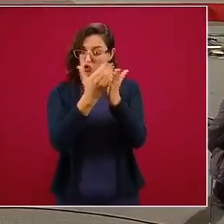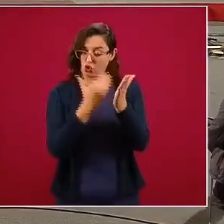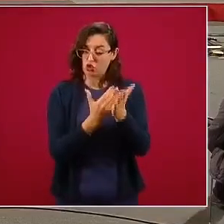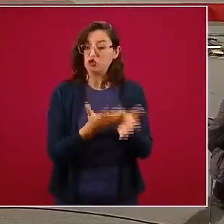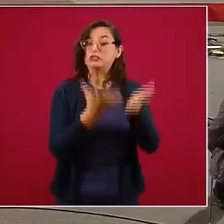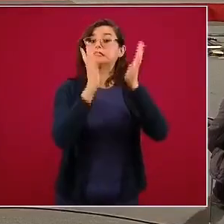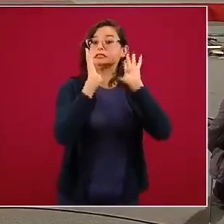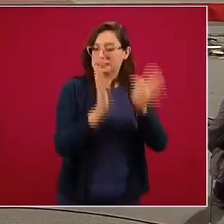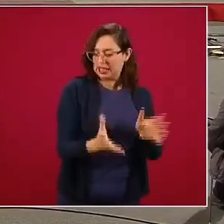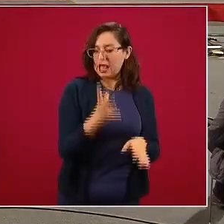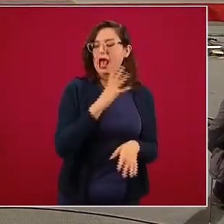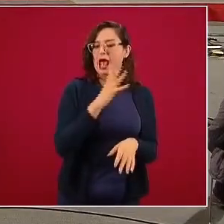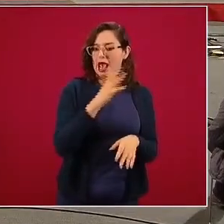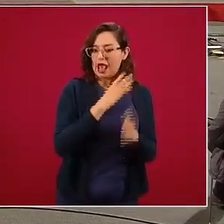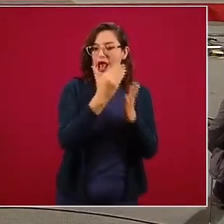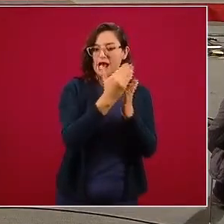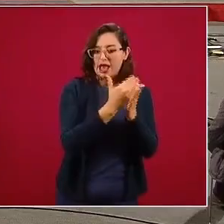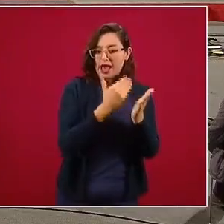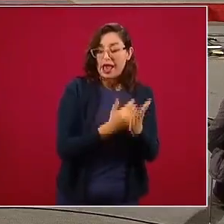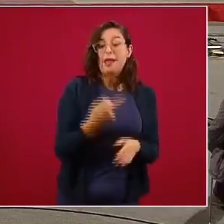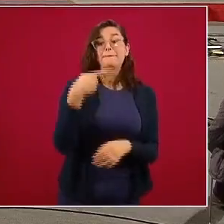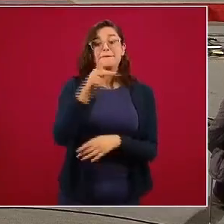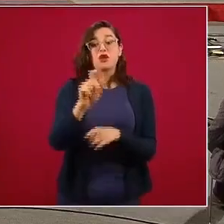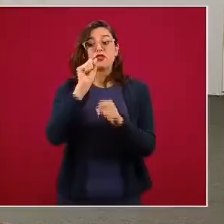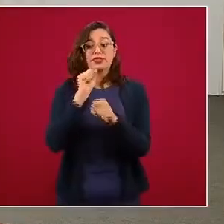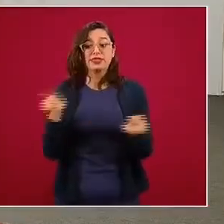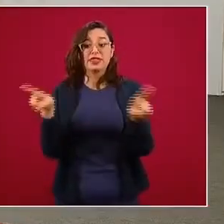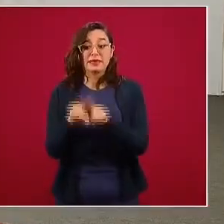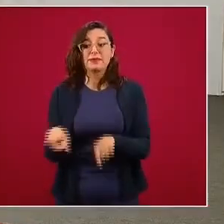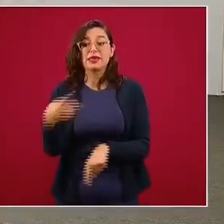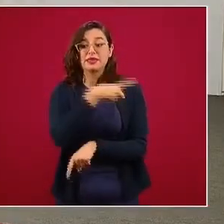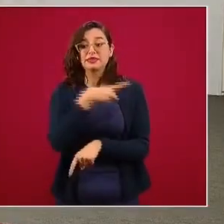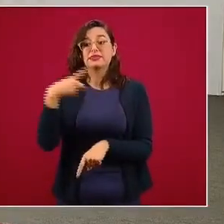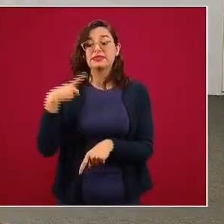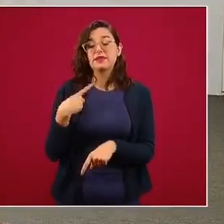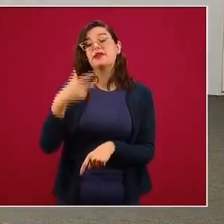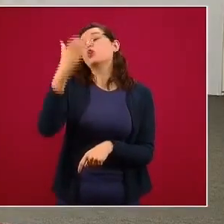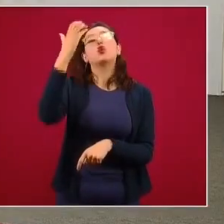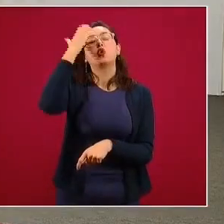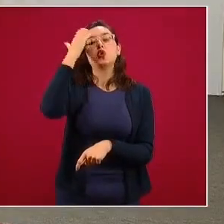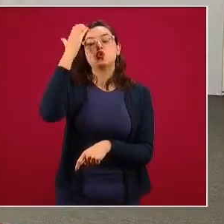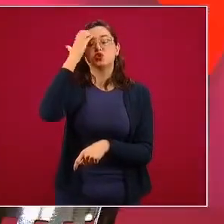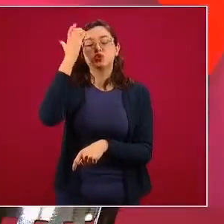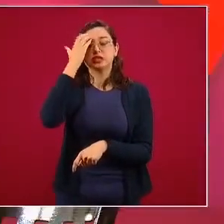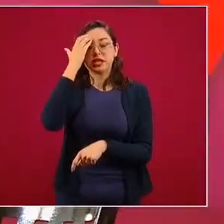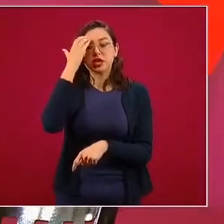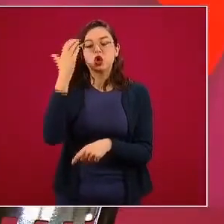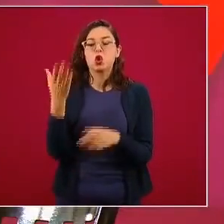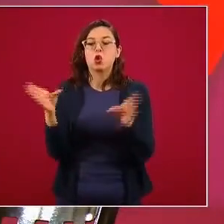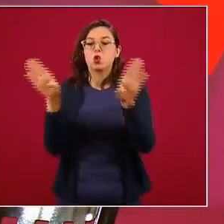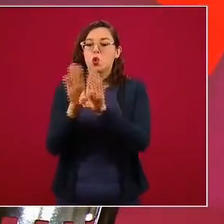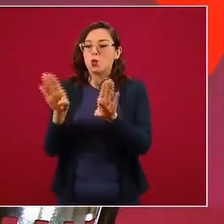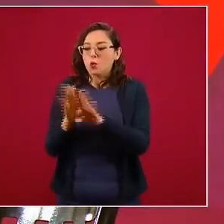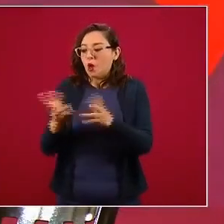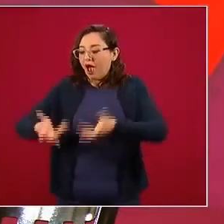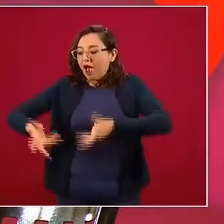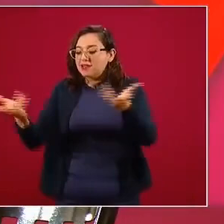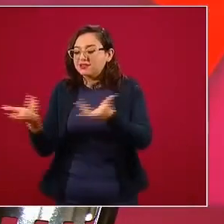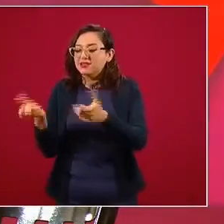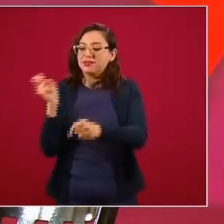existen, sino el conocimiento que debe existir y las prácticas de